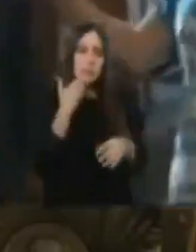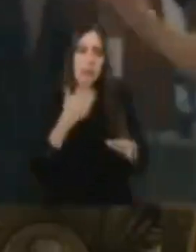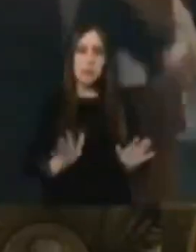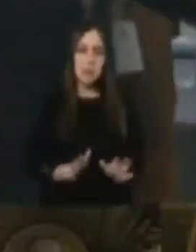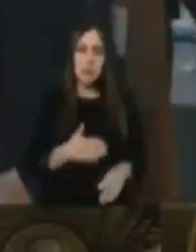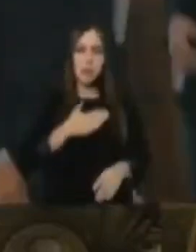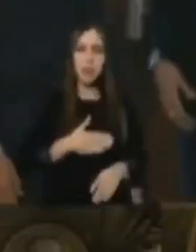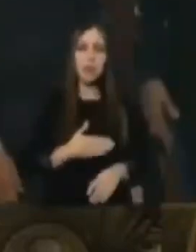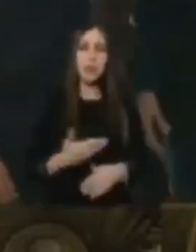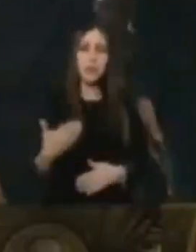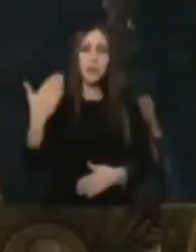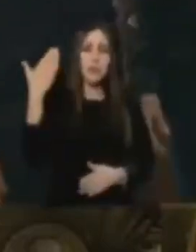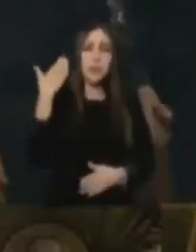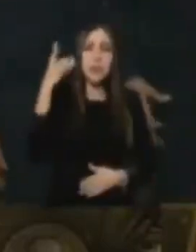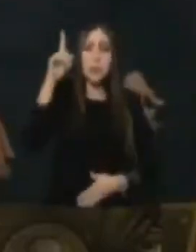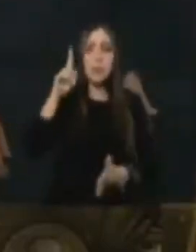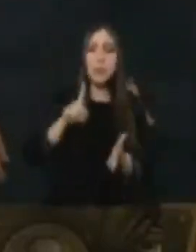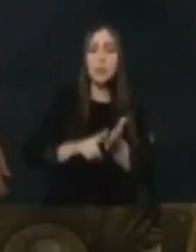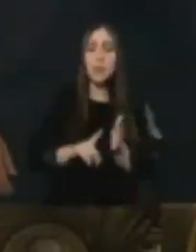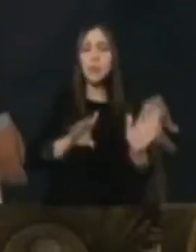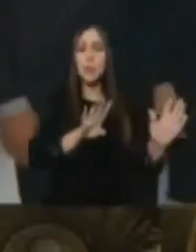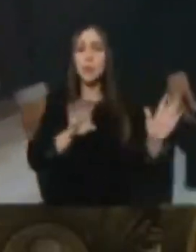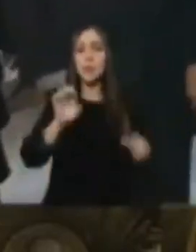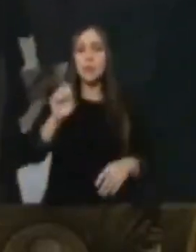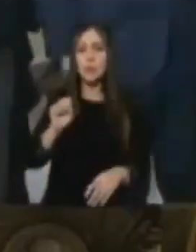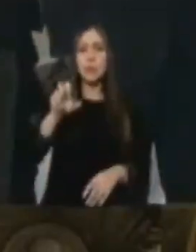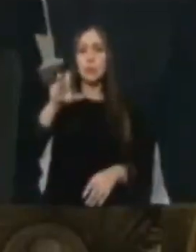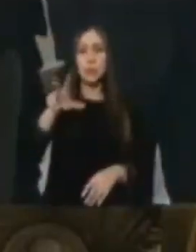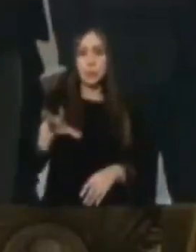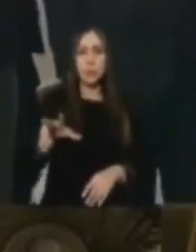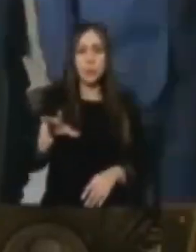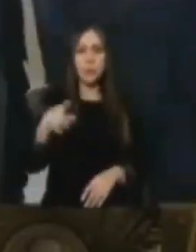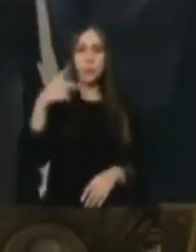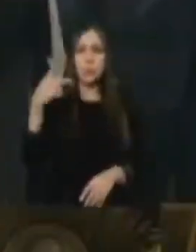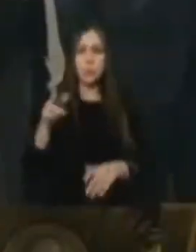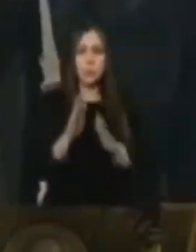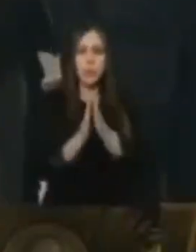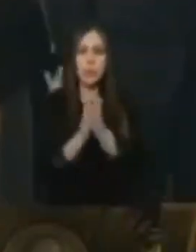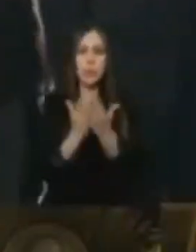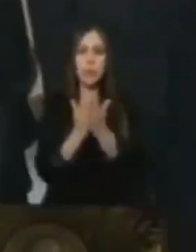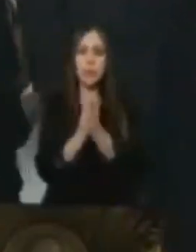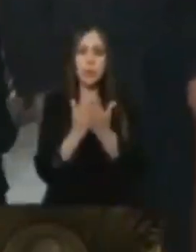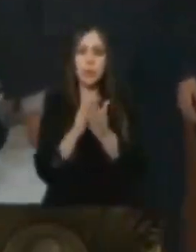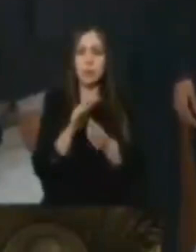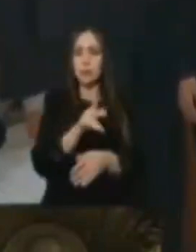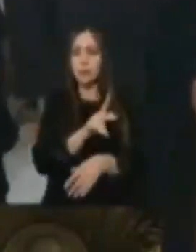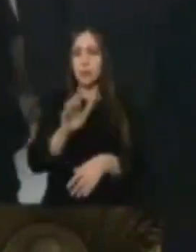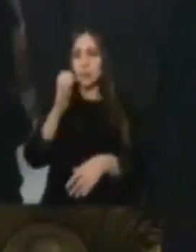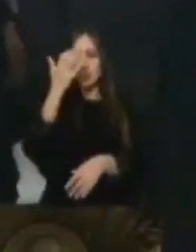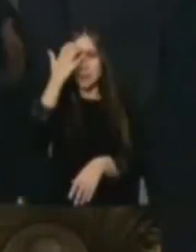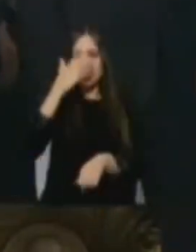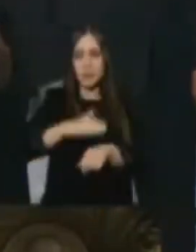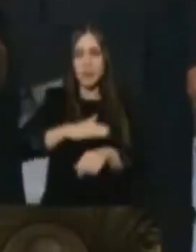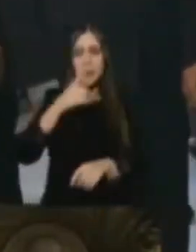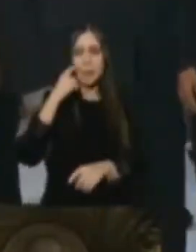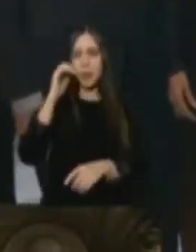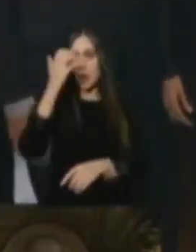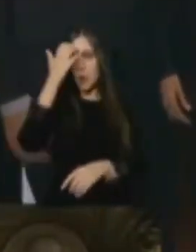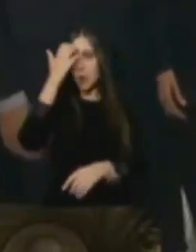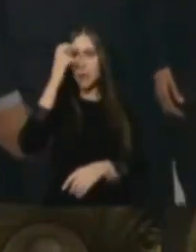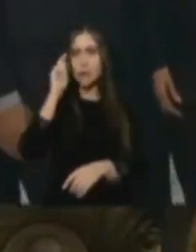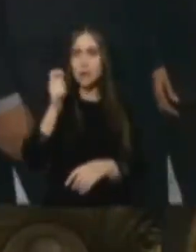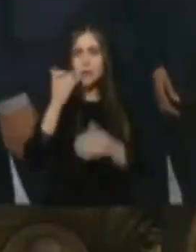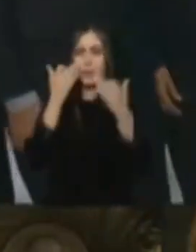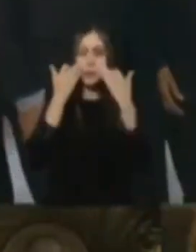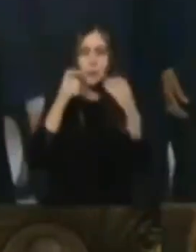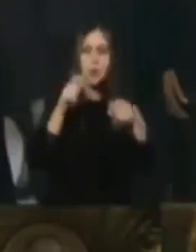aciago 1968, en donde uno de sus libros más emblemáticos, que sin duda nos permitió conocer